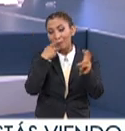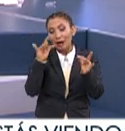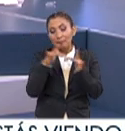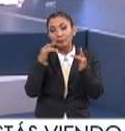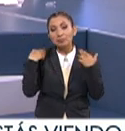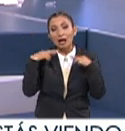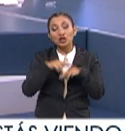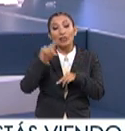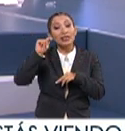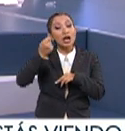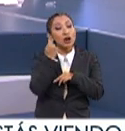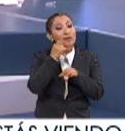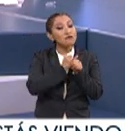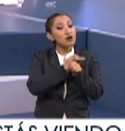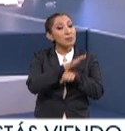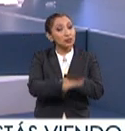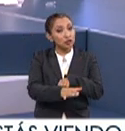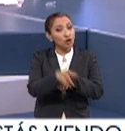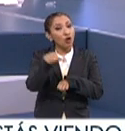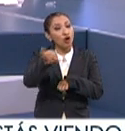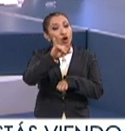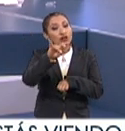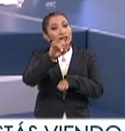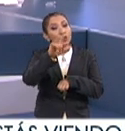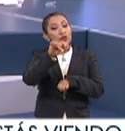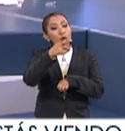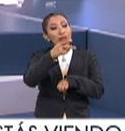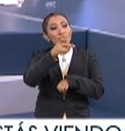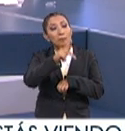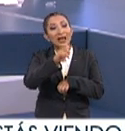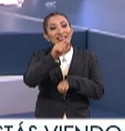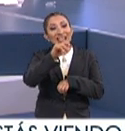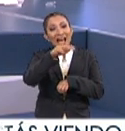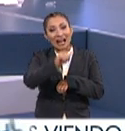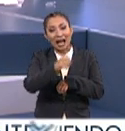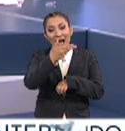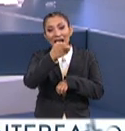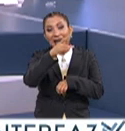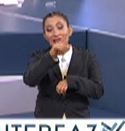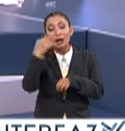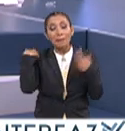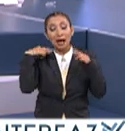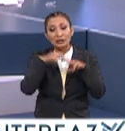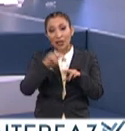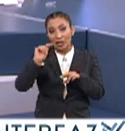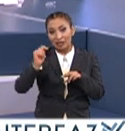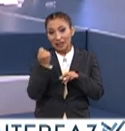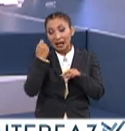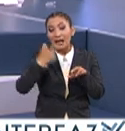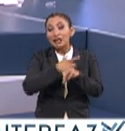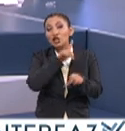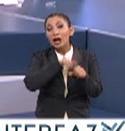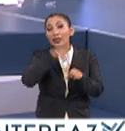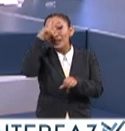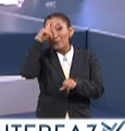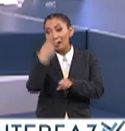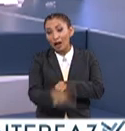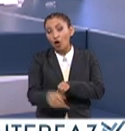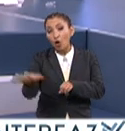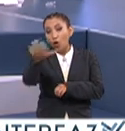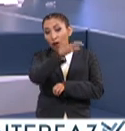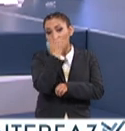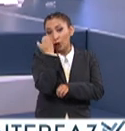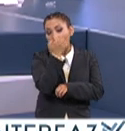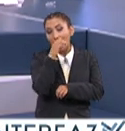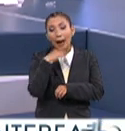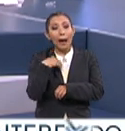con el maestro en Tecnologías de la Información, José Luis Guadalupe Triana Hernández. Él es profesor del Tecnológico Nacional de México,